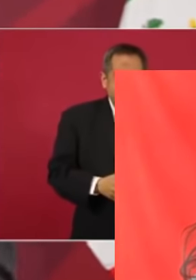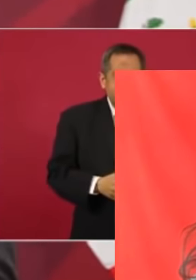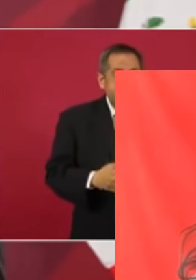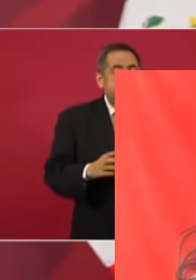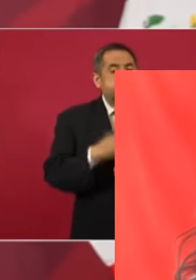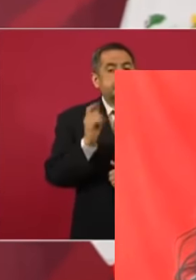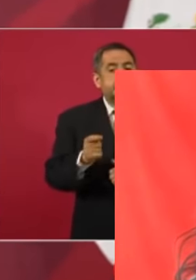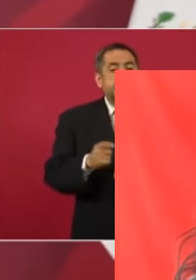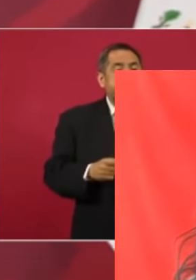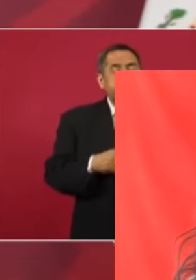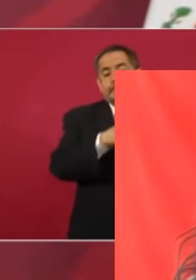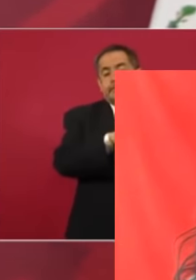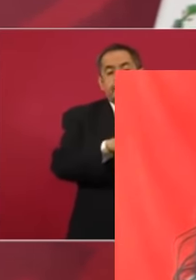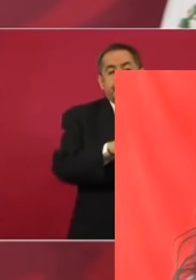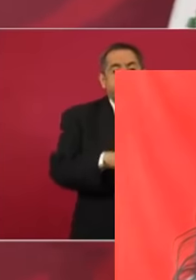Porque